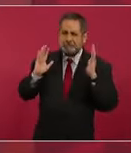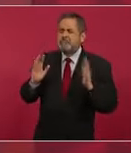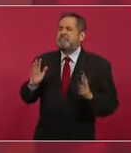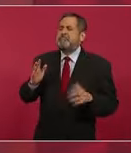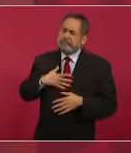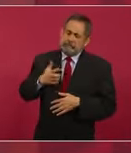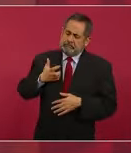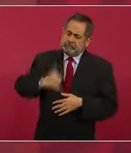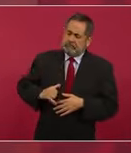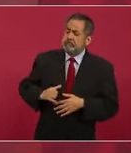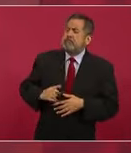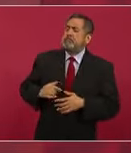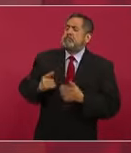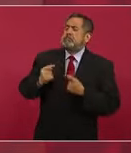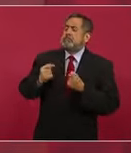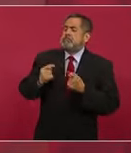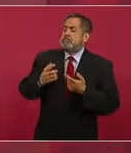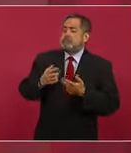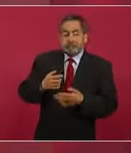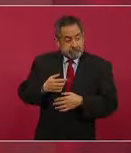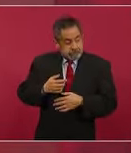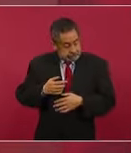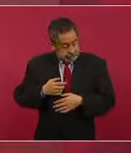ya pues